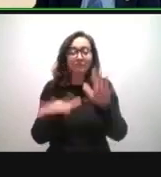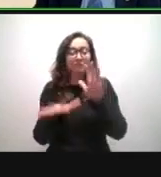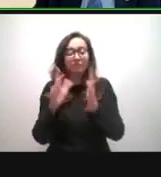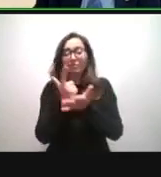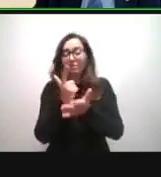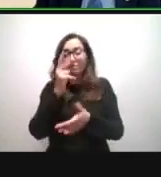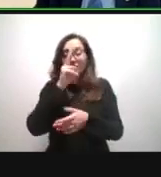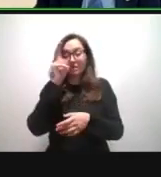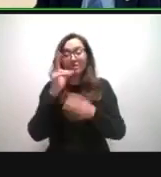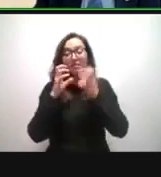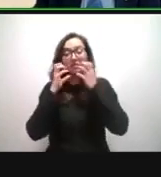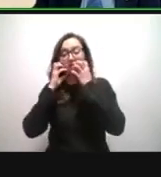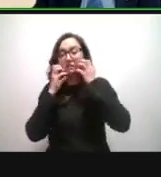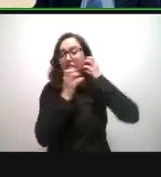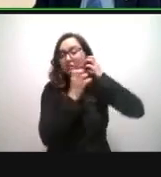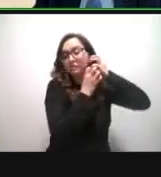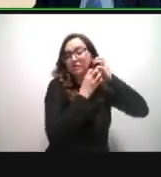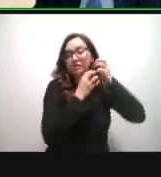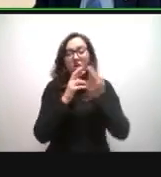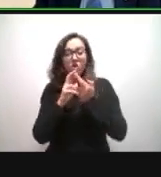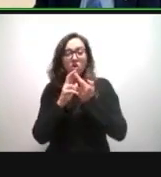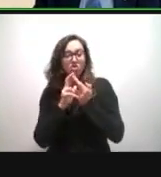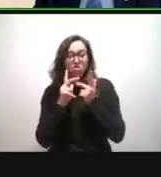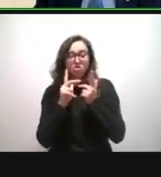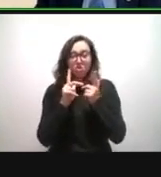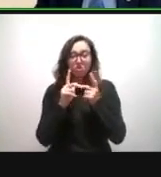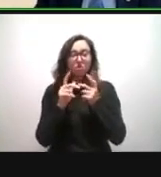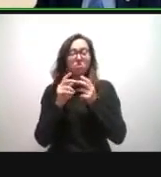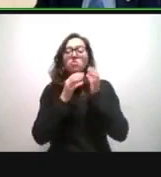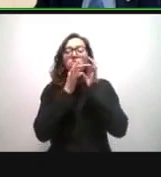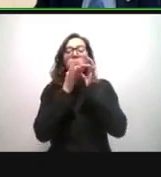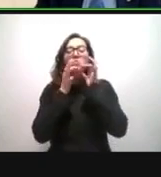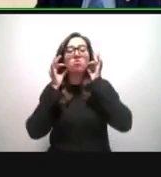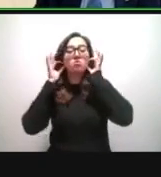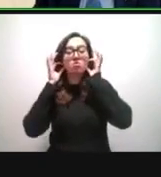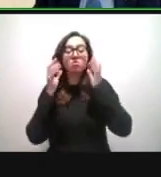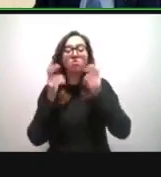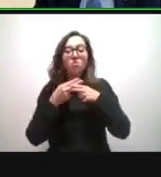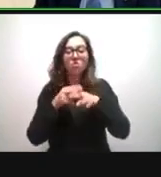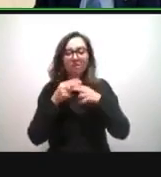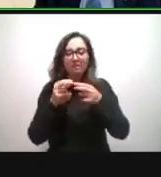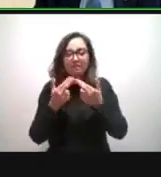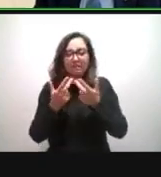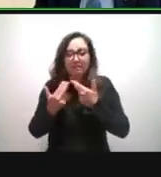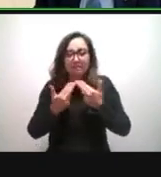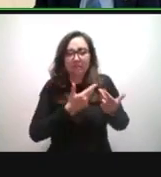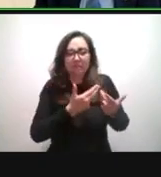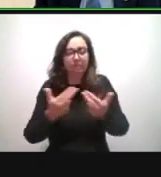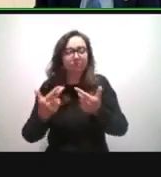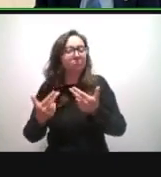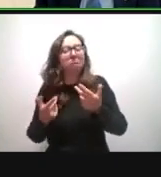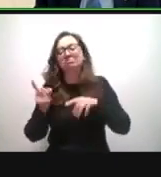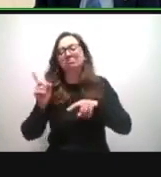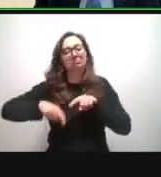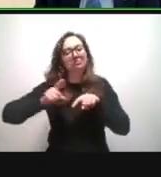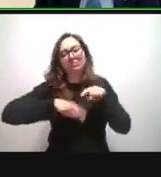existir. Son muchos fragmentos pequeños difíciles de volver a armar y entonces usan placas de reconstrucción completas que van de